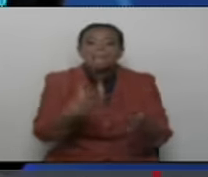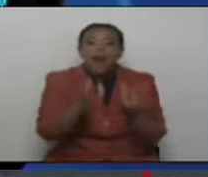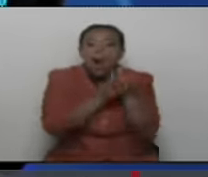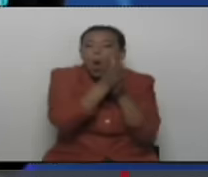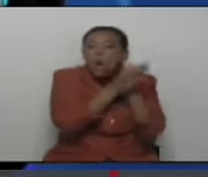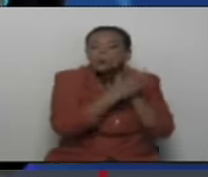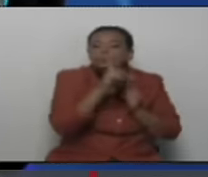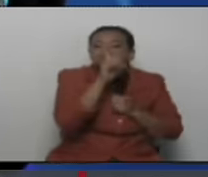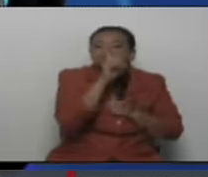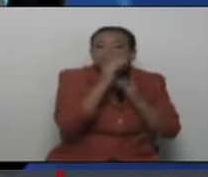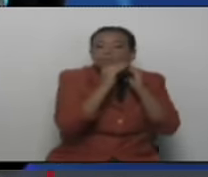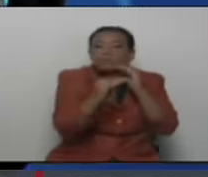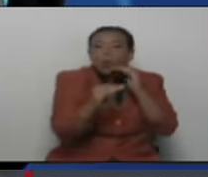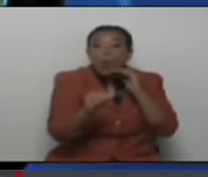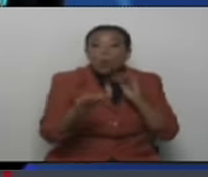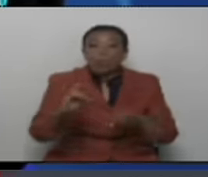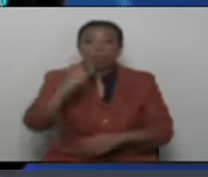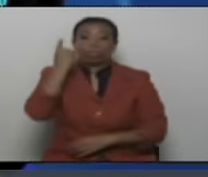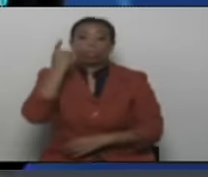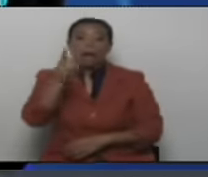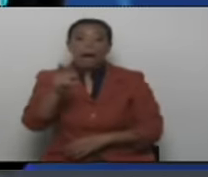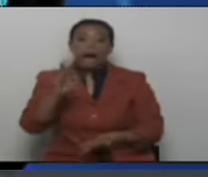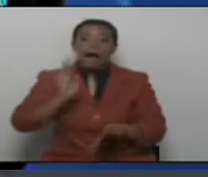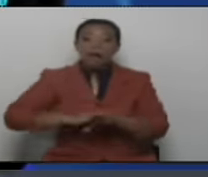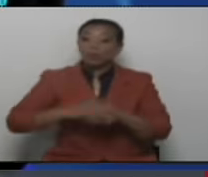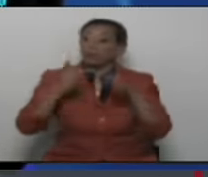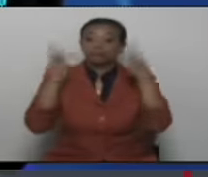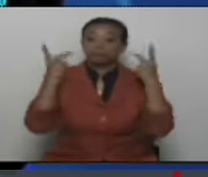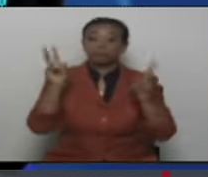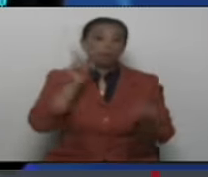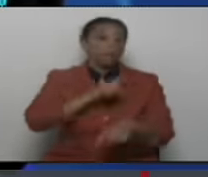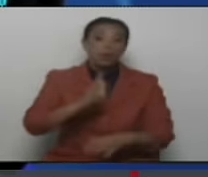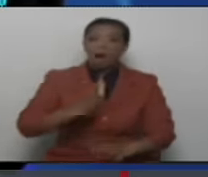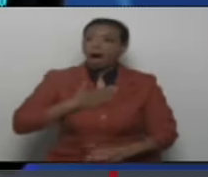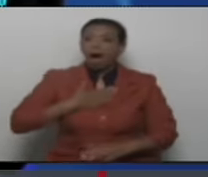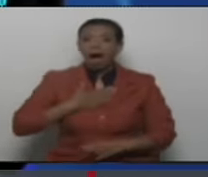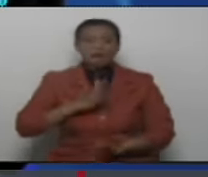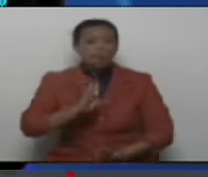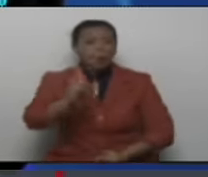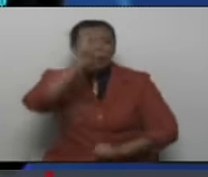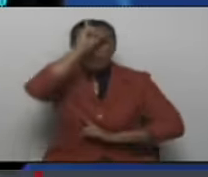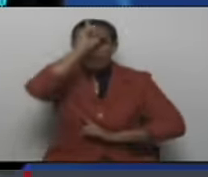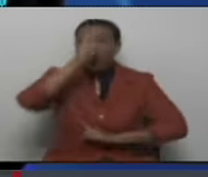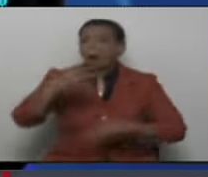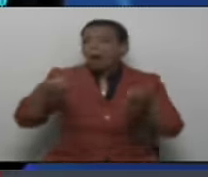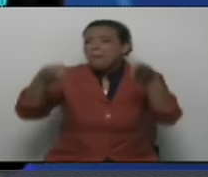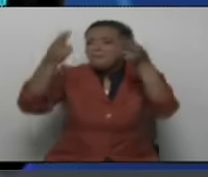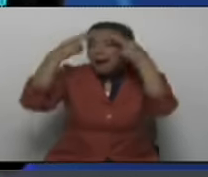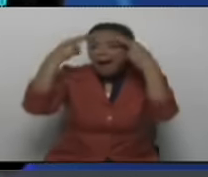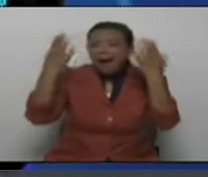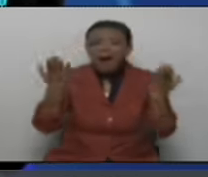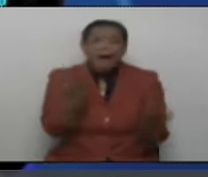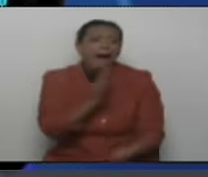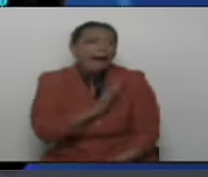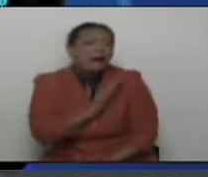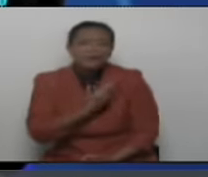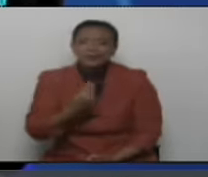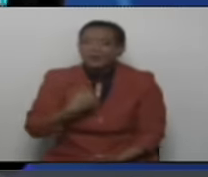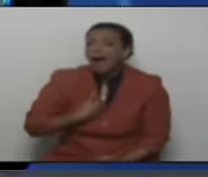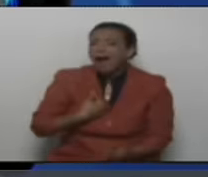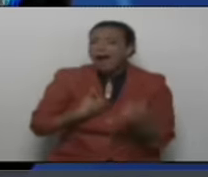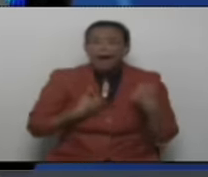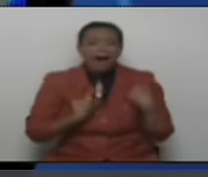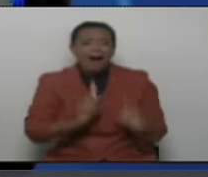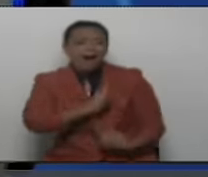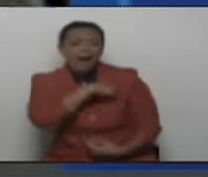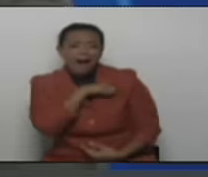conspirar, y cuando caen, tienen un relato para victimizar a los asesinos, a los terroristas, victimizar a los